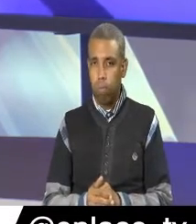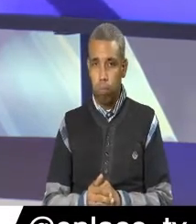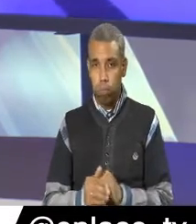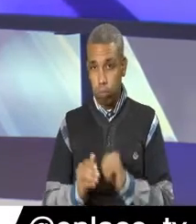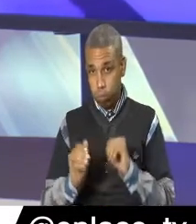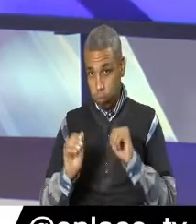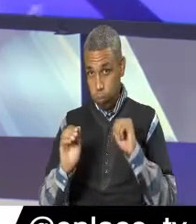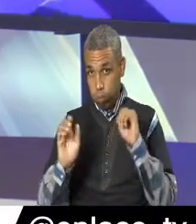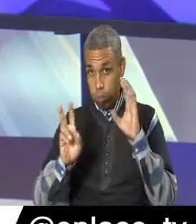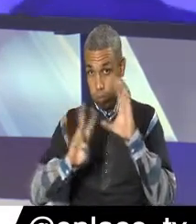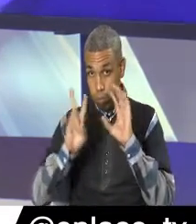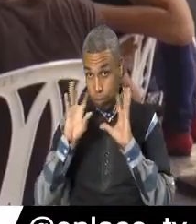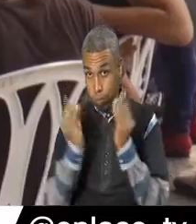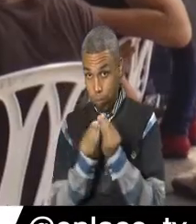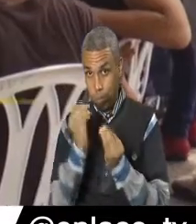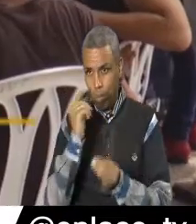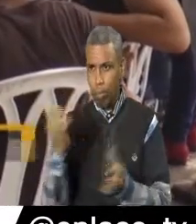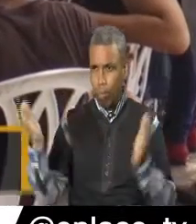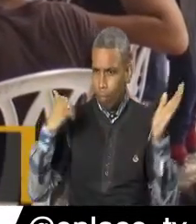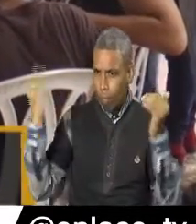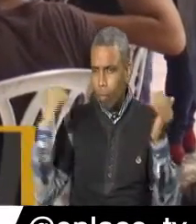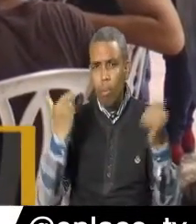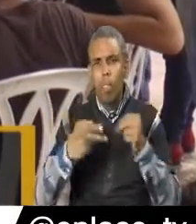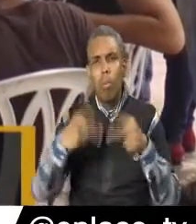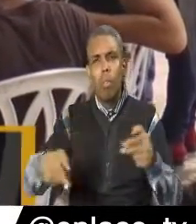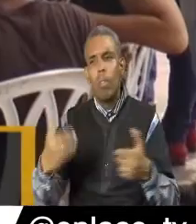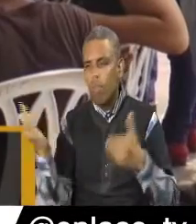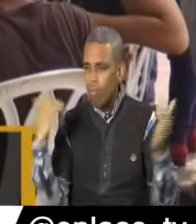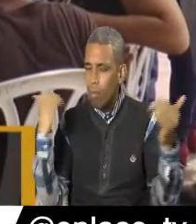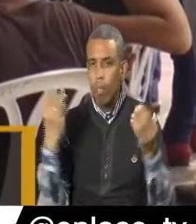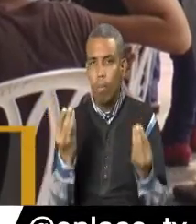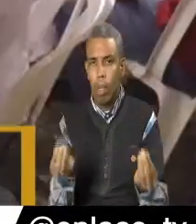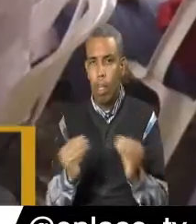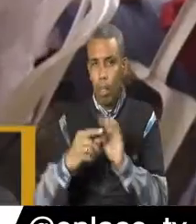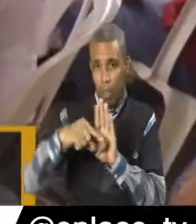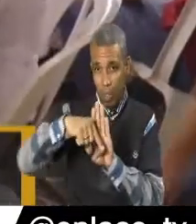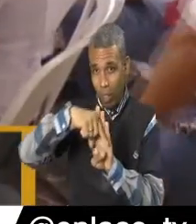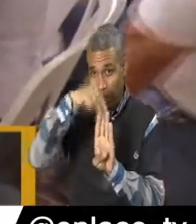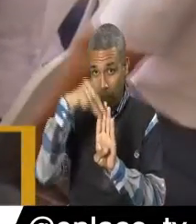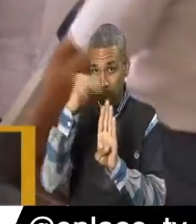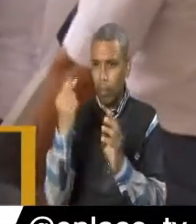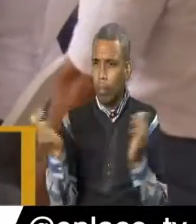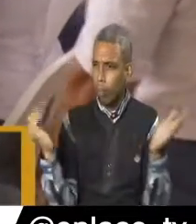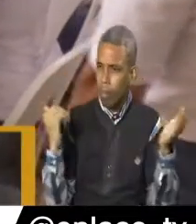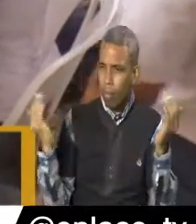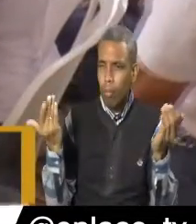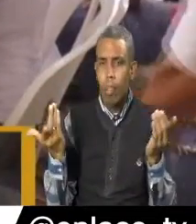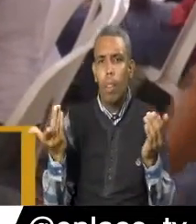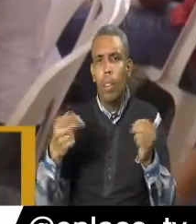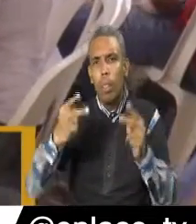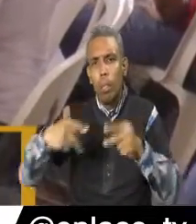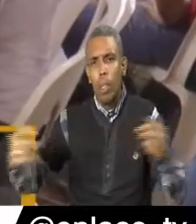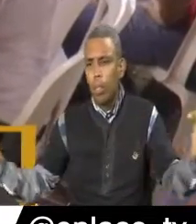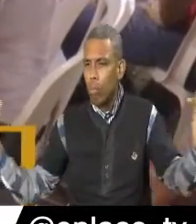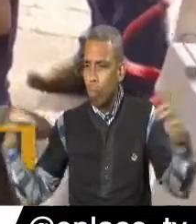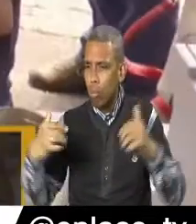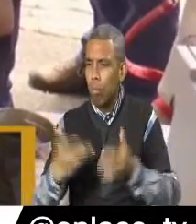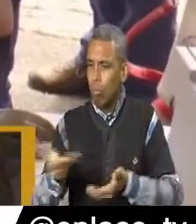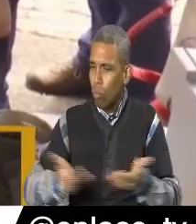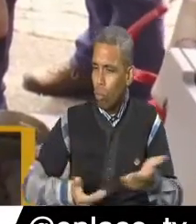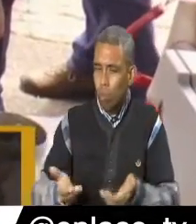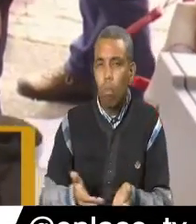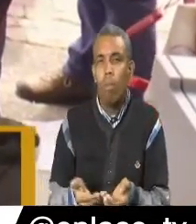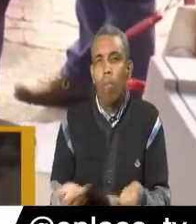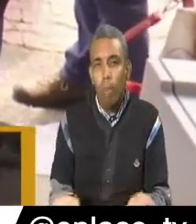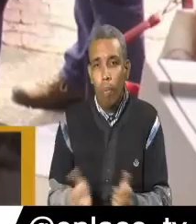otras entidades. La Caja de Compensación Familiar CAFABA realizará en la Comuna 5 de la ciudad una nueva Feria de Servicios. Esta la prevista